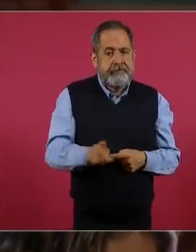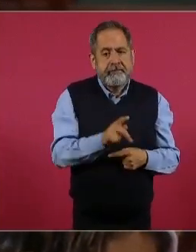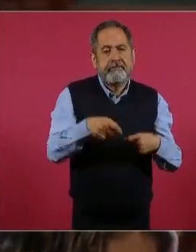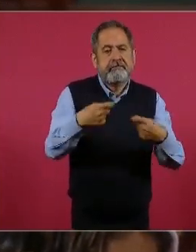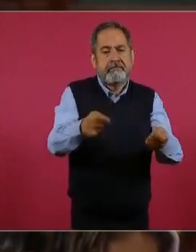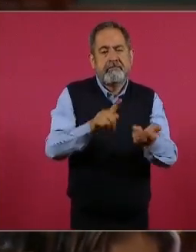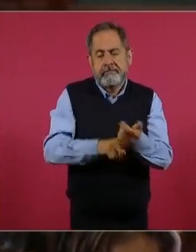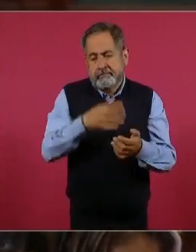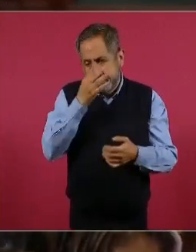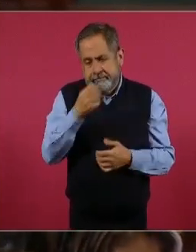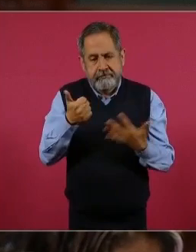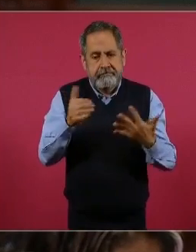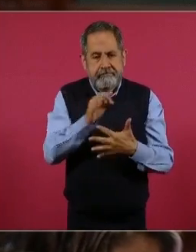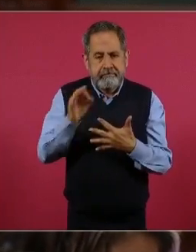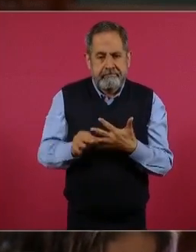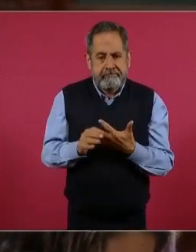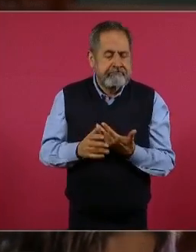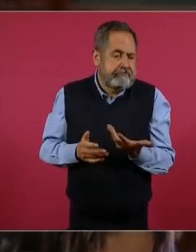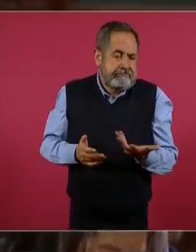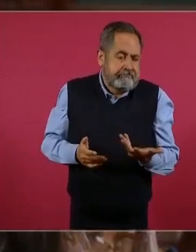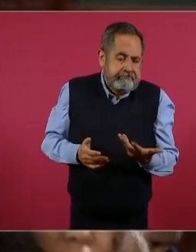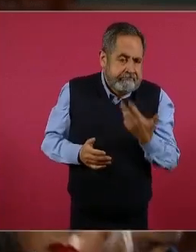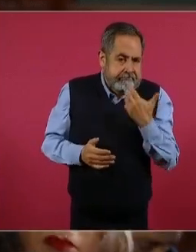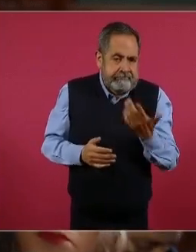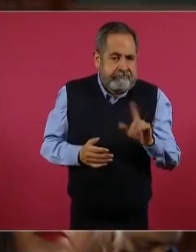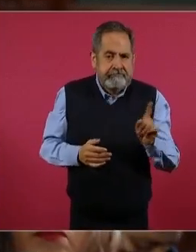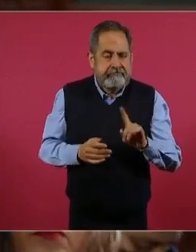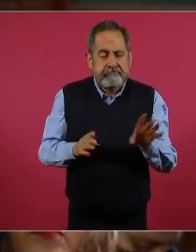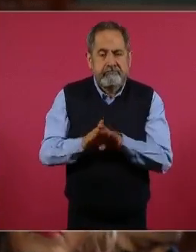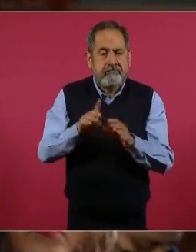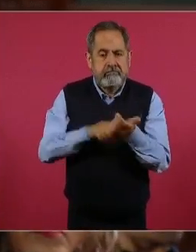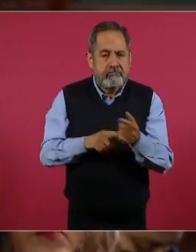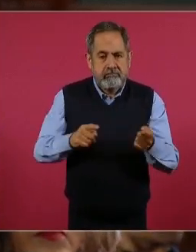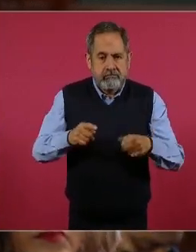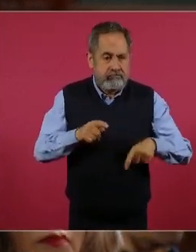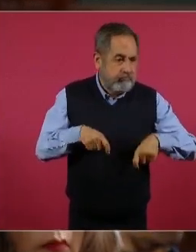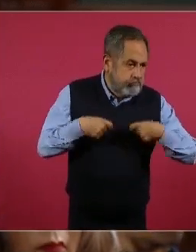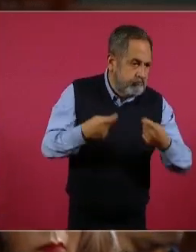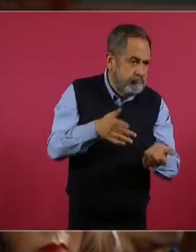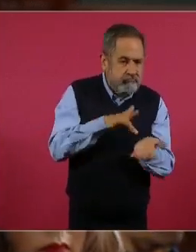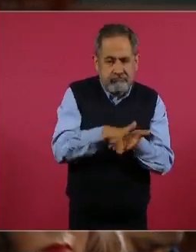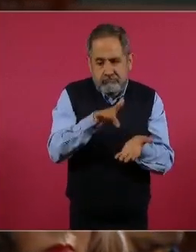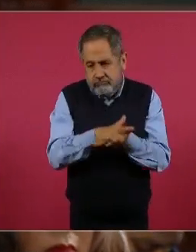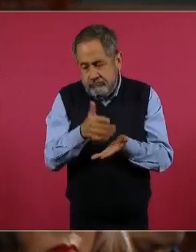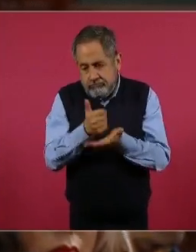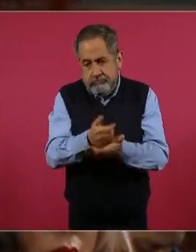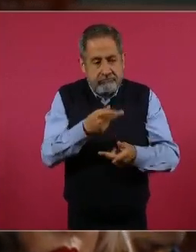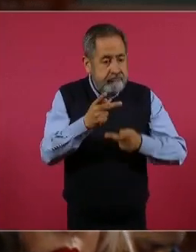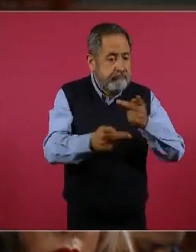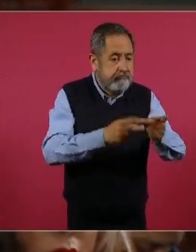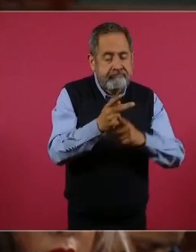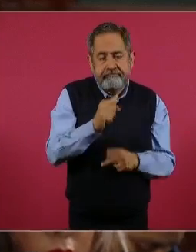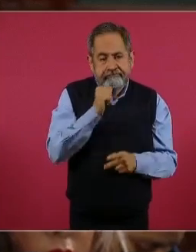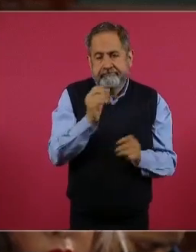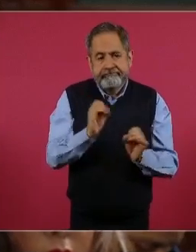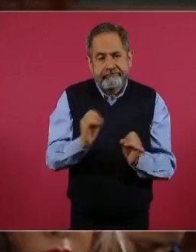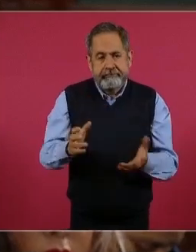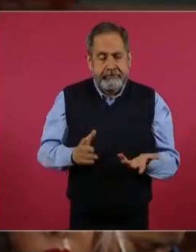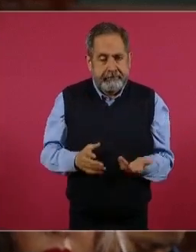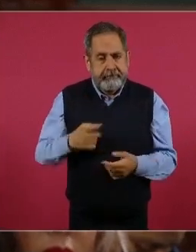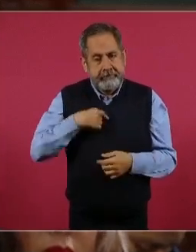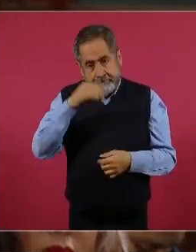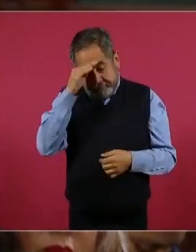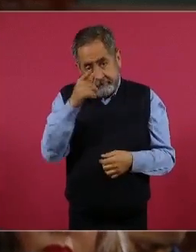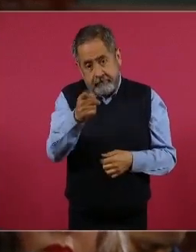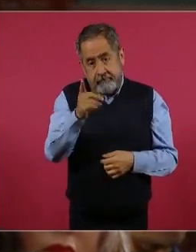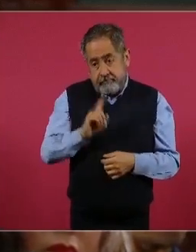rurales, entonces pues no están en disposición de dar créditos. ¿Usted